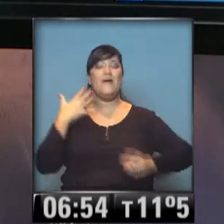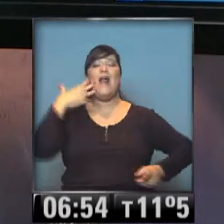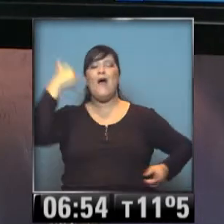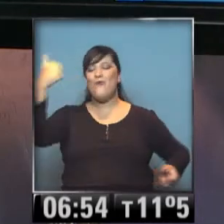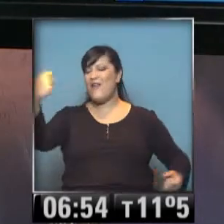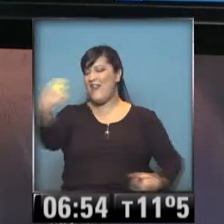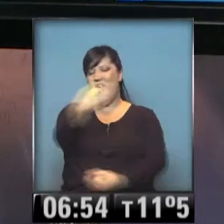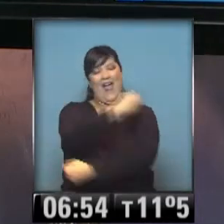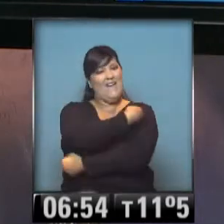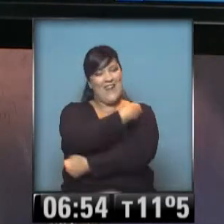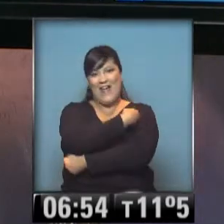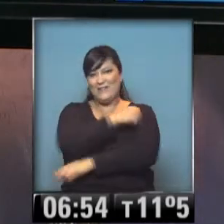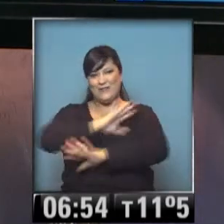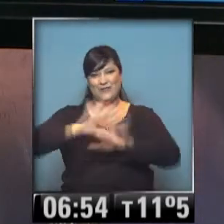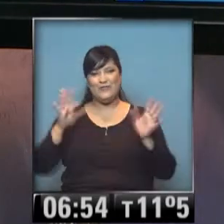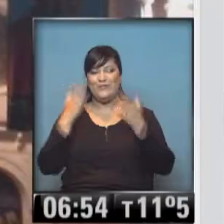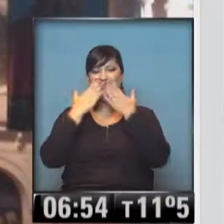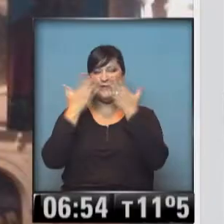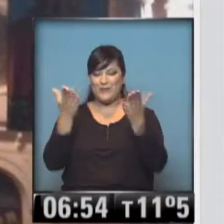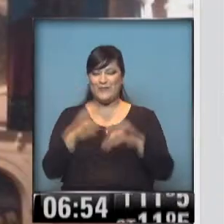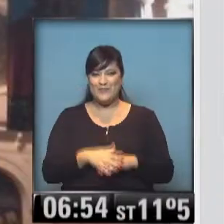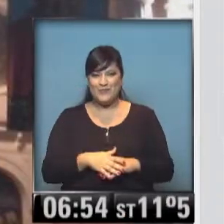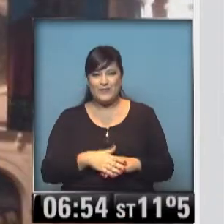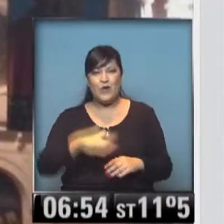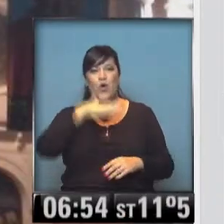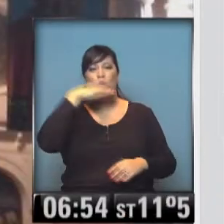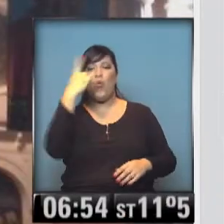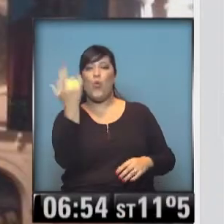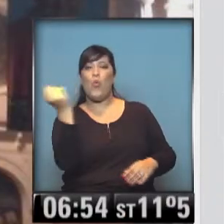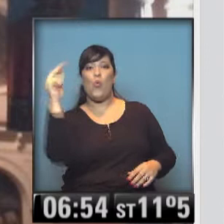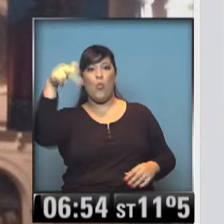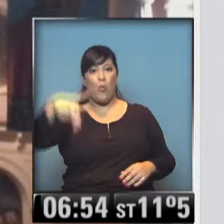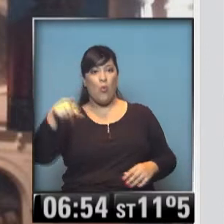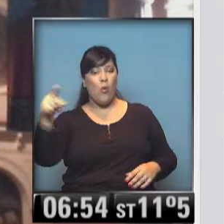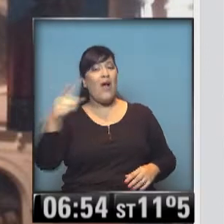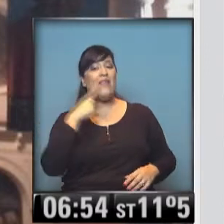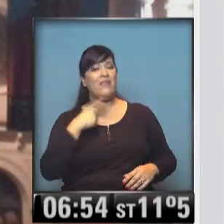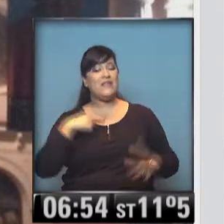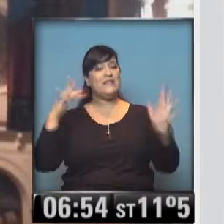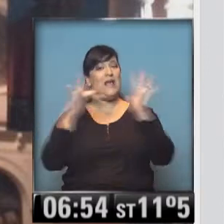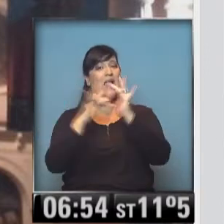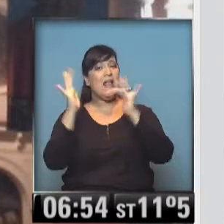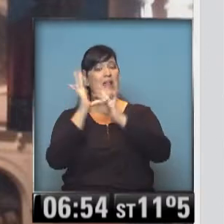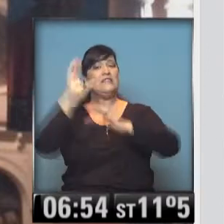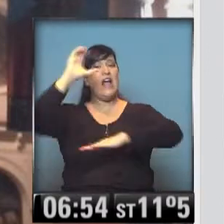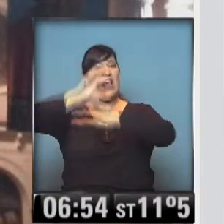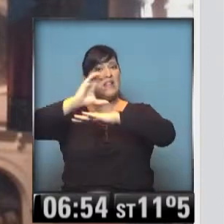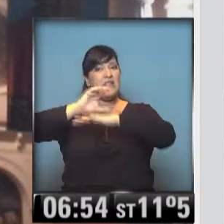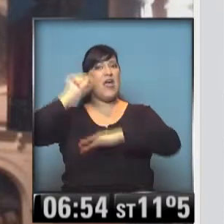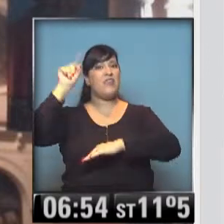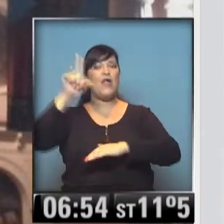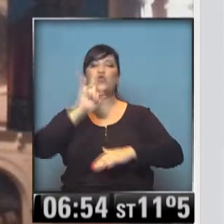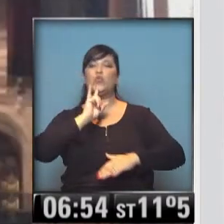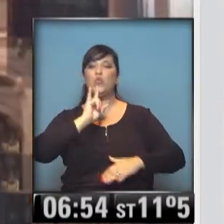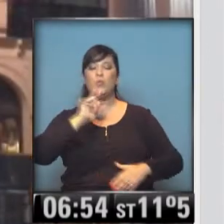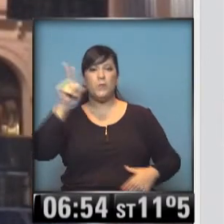un abrazazo enorme. Juan Ramón Gómez dice, la Iglesia Catedral de Tucumán. Ah,